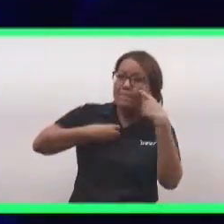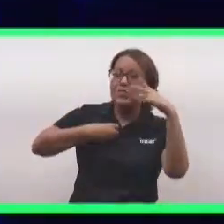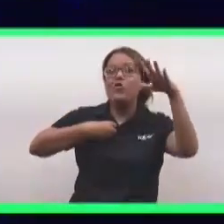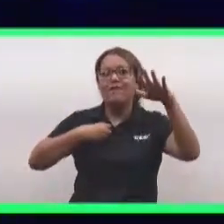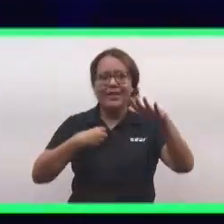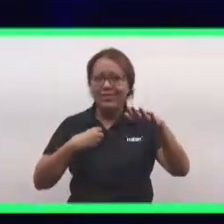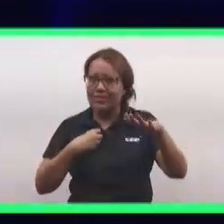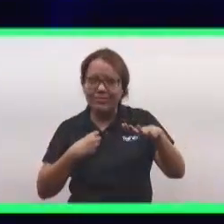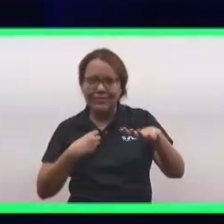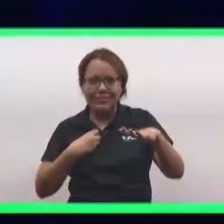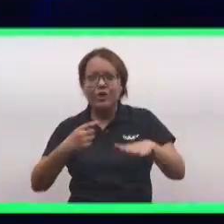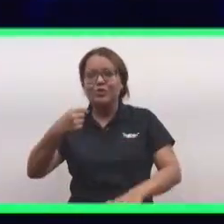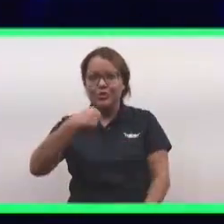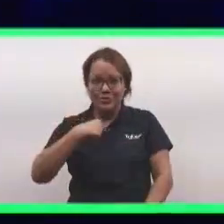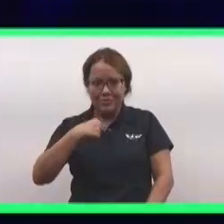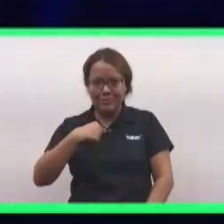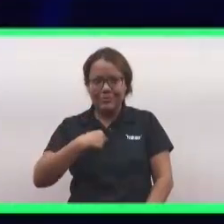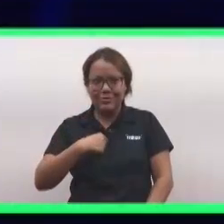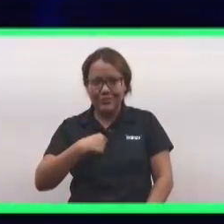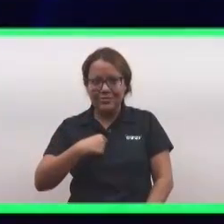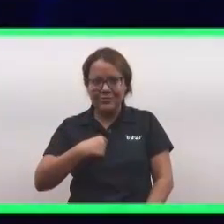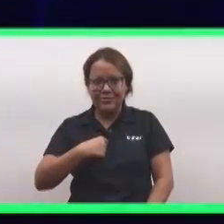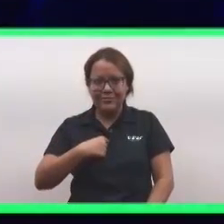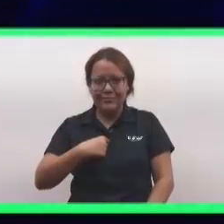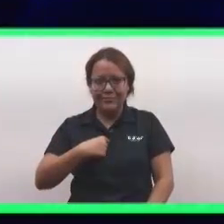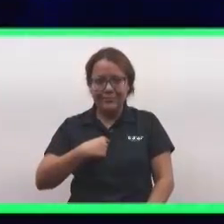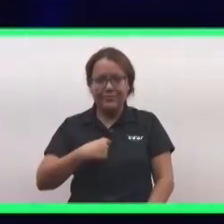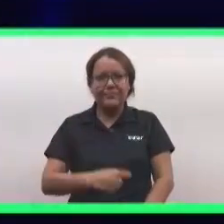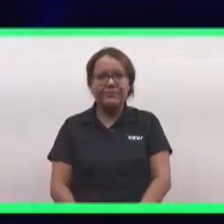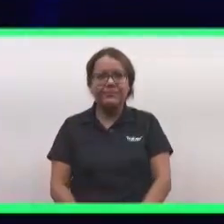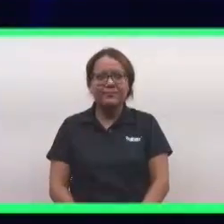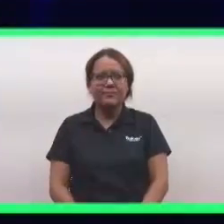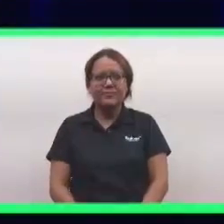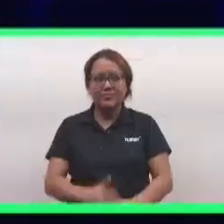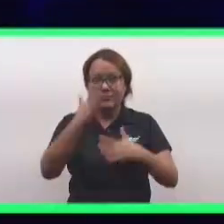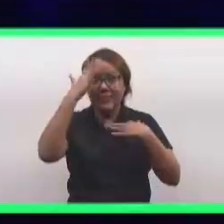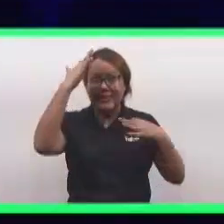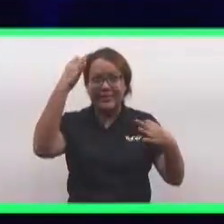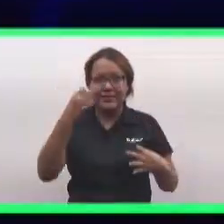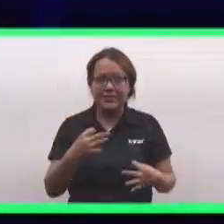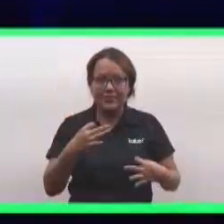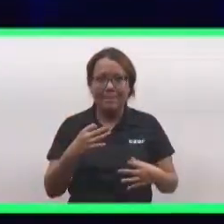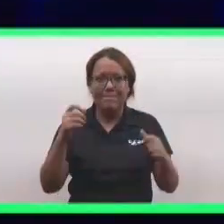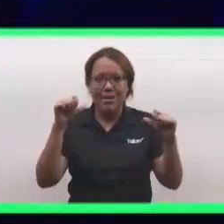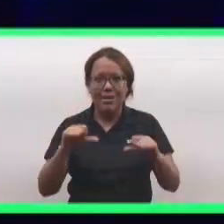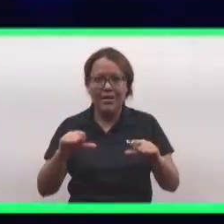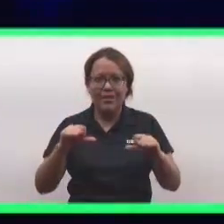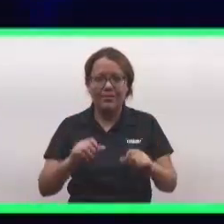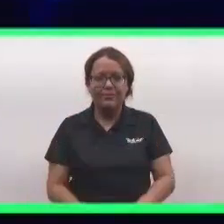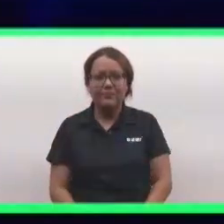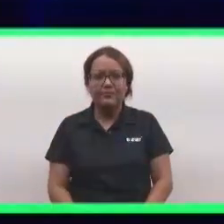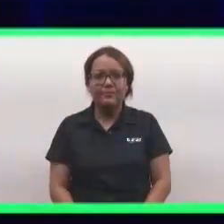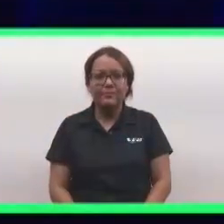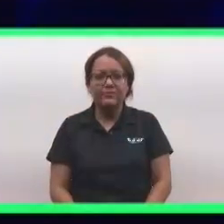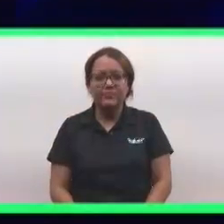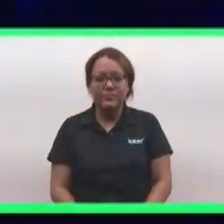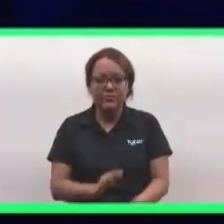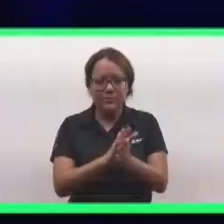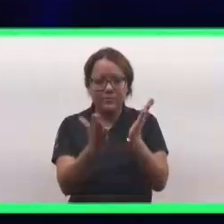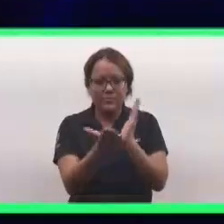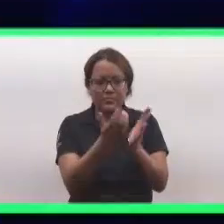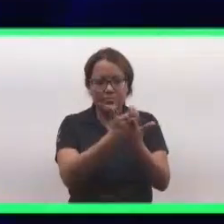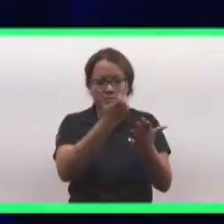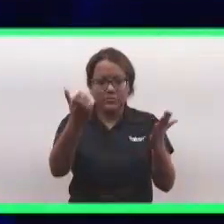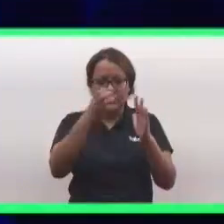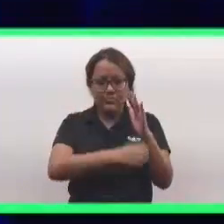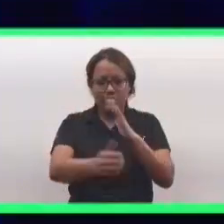Tú los buscaste. Y lo peor de todo, los seguimos buscando. La palabra dice en Éxodo